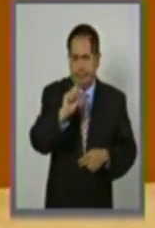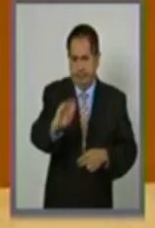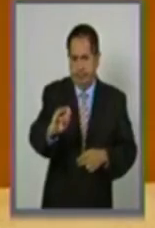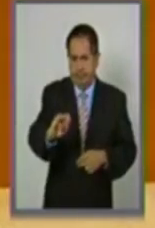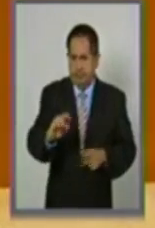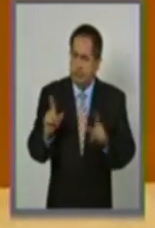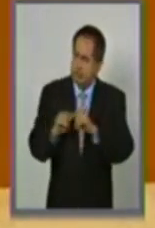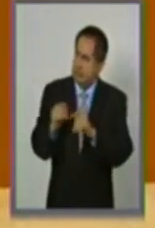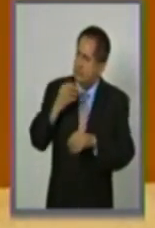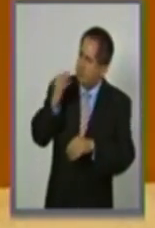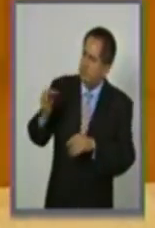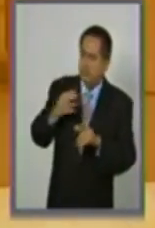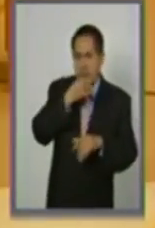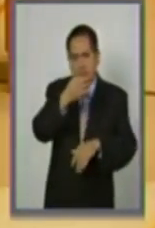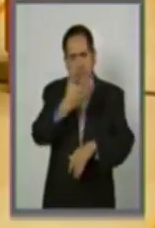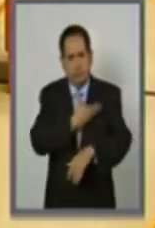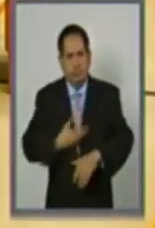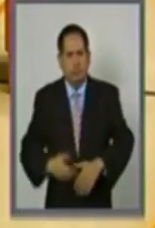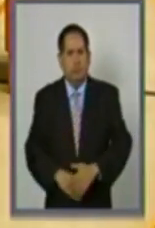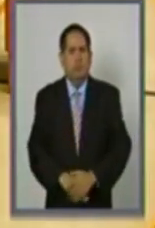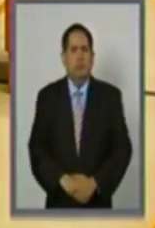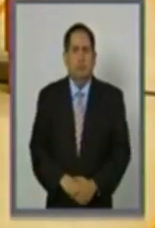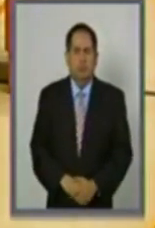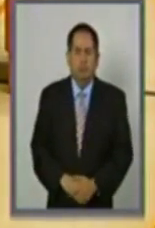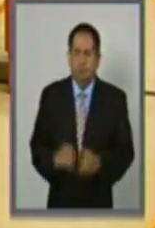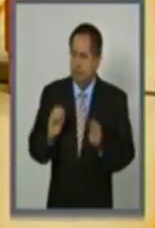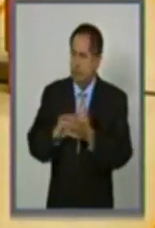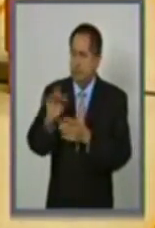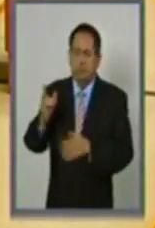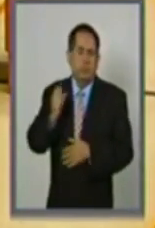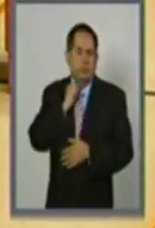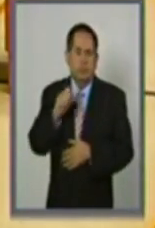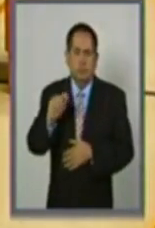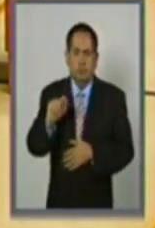cuanto, compañeras, es cuanto, señor presidente. Muchas gracias, senador Tapia Franco.